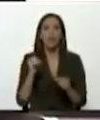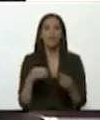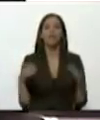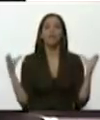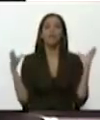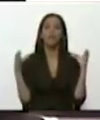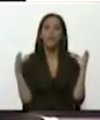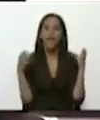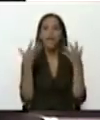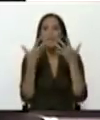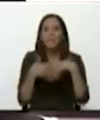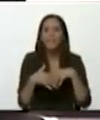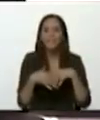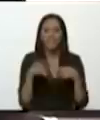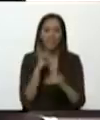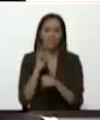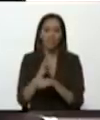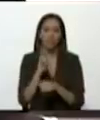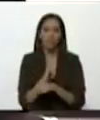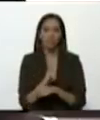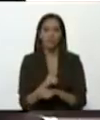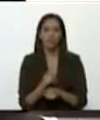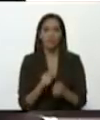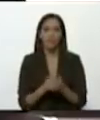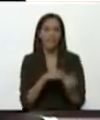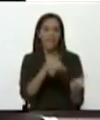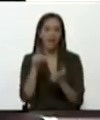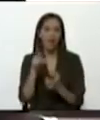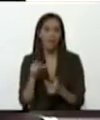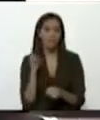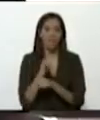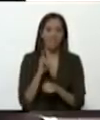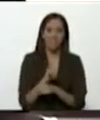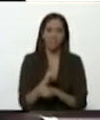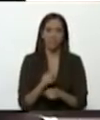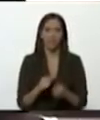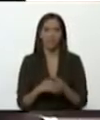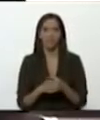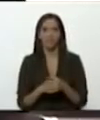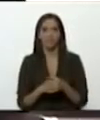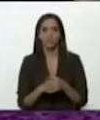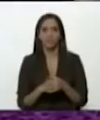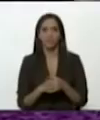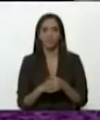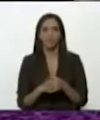Ella te nombra para extorsionarte. Claro. Sí.